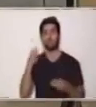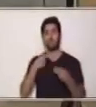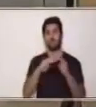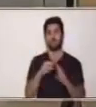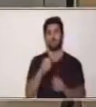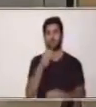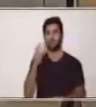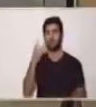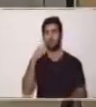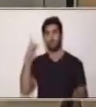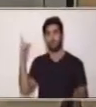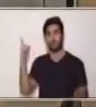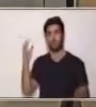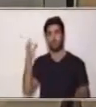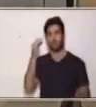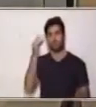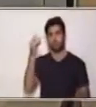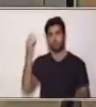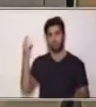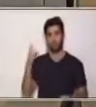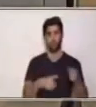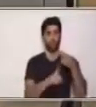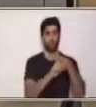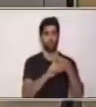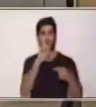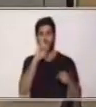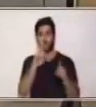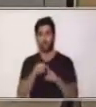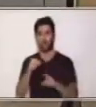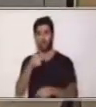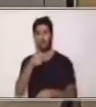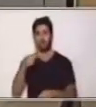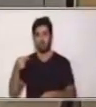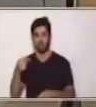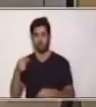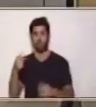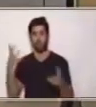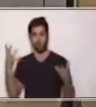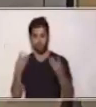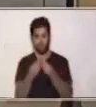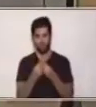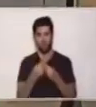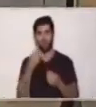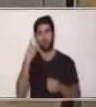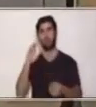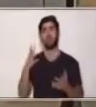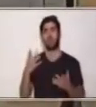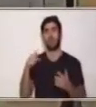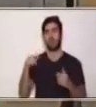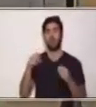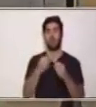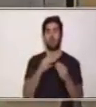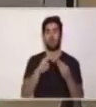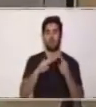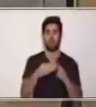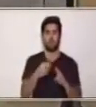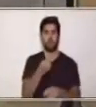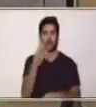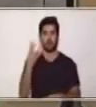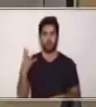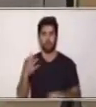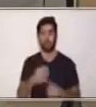tema Cálculo de sumas y restas combinadas en el área, en este caso, de matemática.